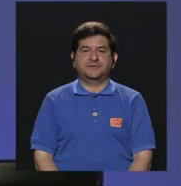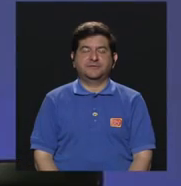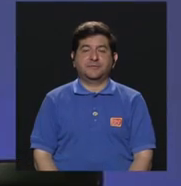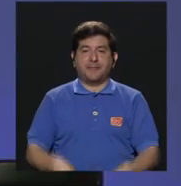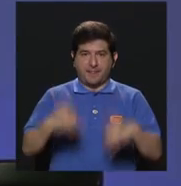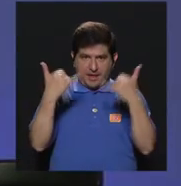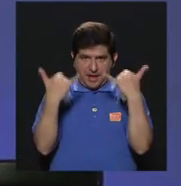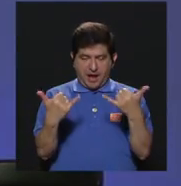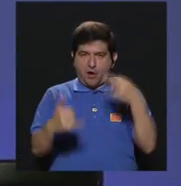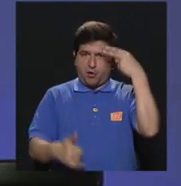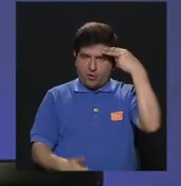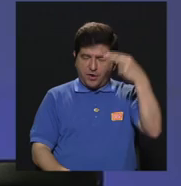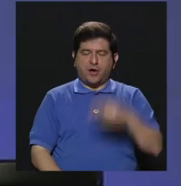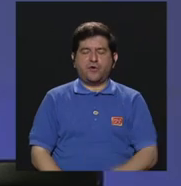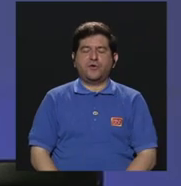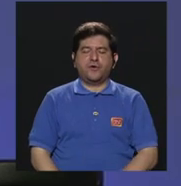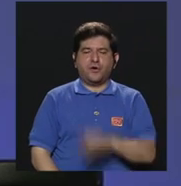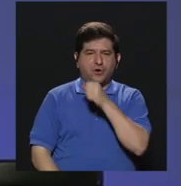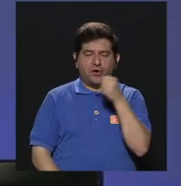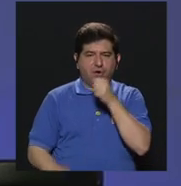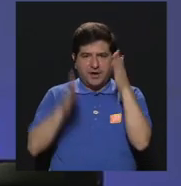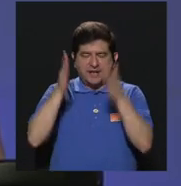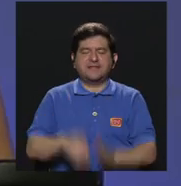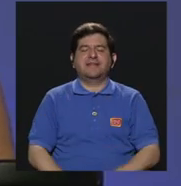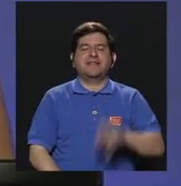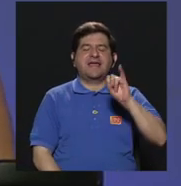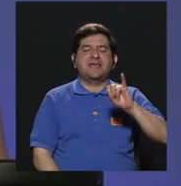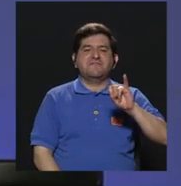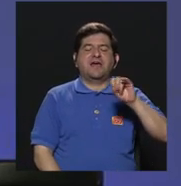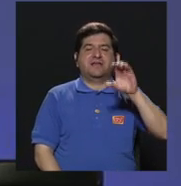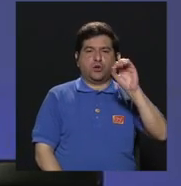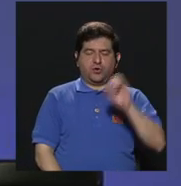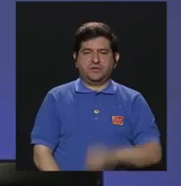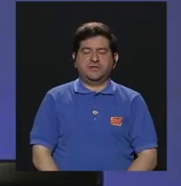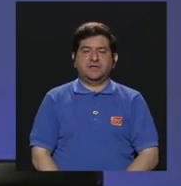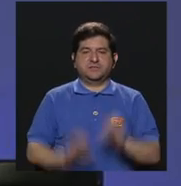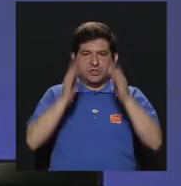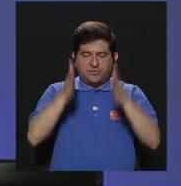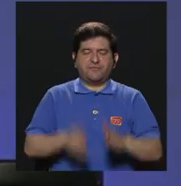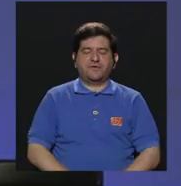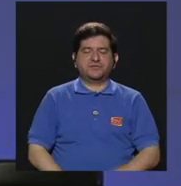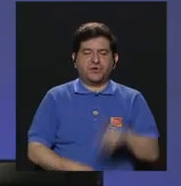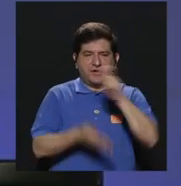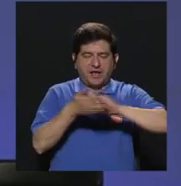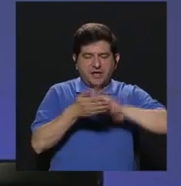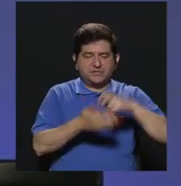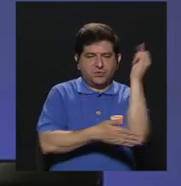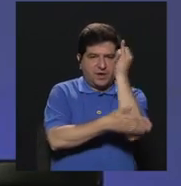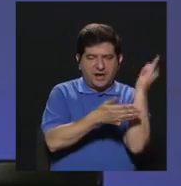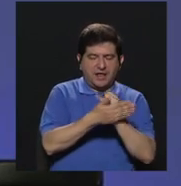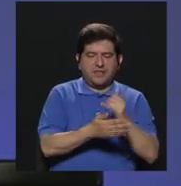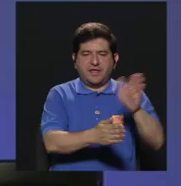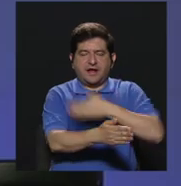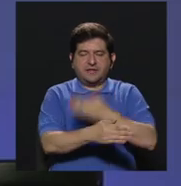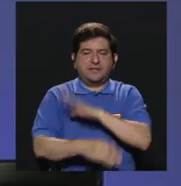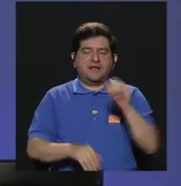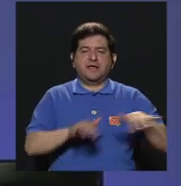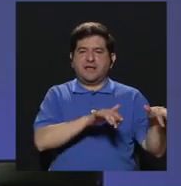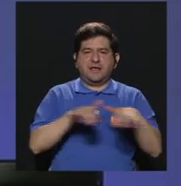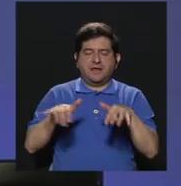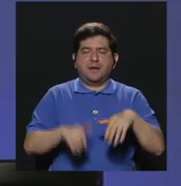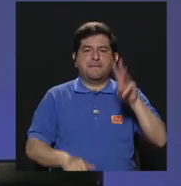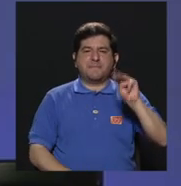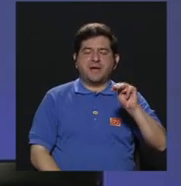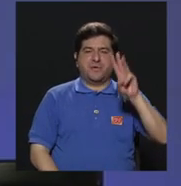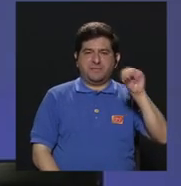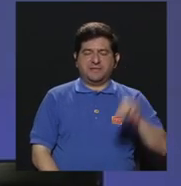Ahora tendremos el honor de escuchar a la cantante Ivette Ortiz, profesora de la Escuela de Artes Musicales, y al pianista Manuel Matarrita, quien